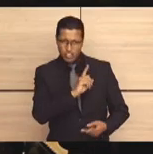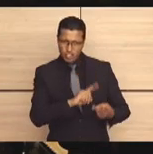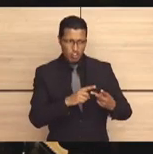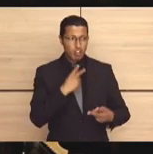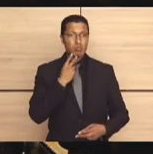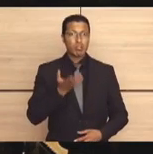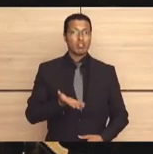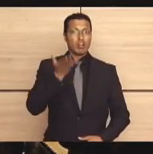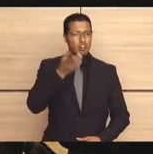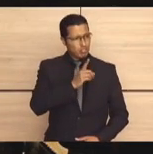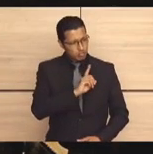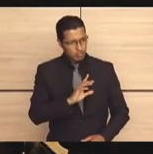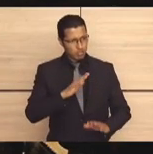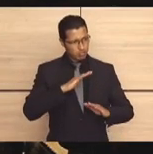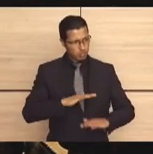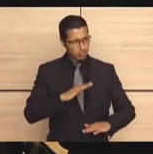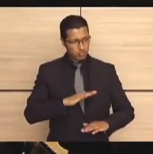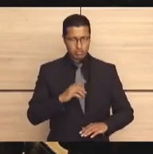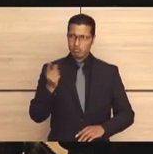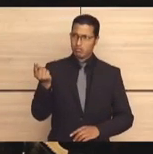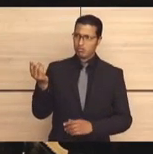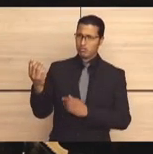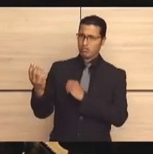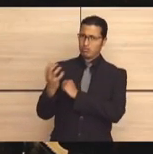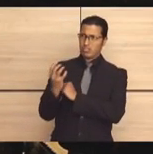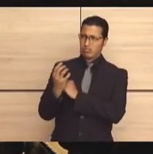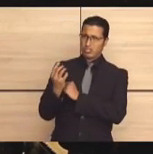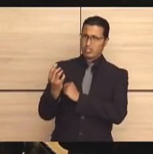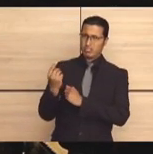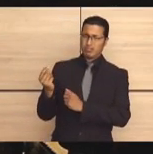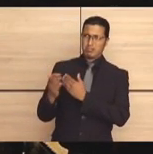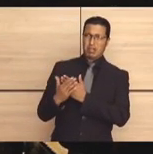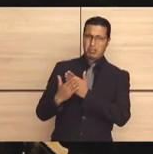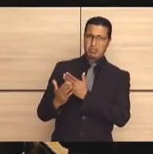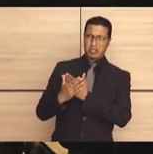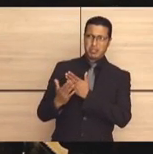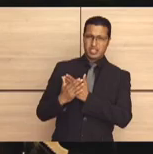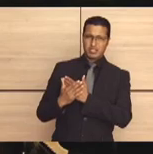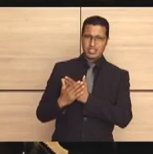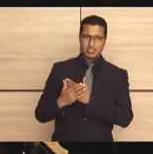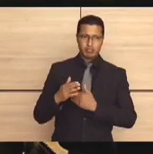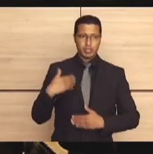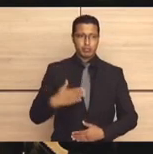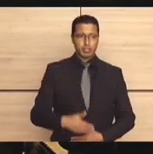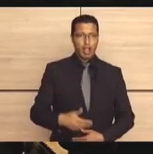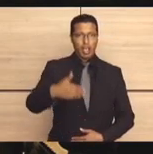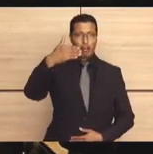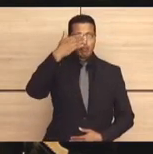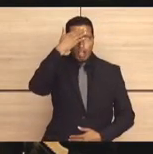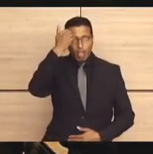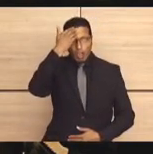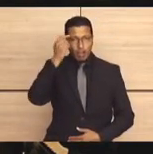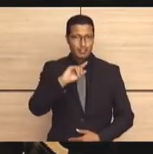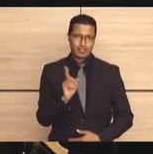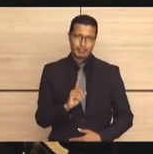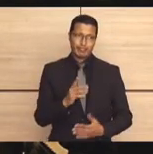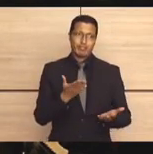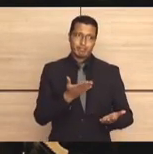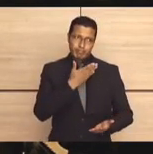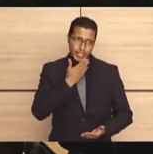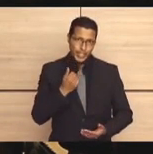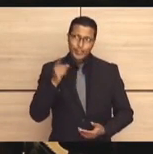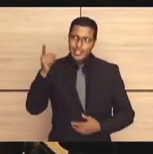voz, pero es que son las primeras cosas que se nos olvidan. Y hoy podríamos solucionar tantos problemas en el país y en el mundo